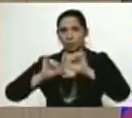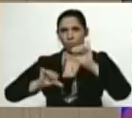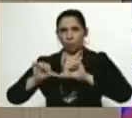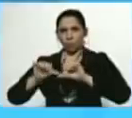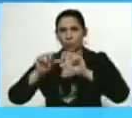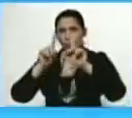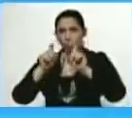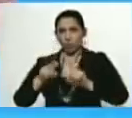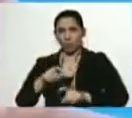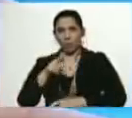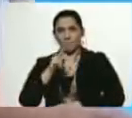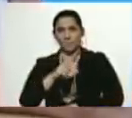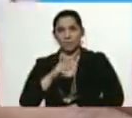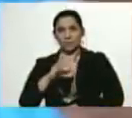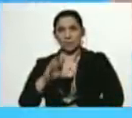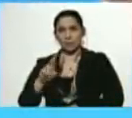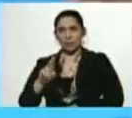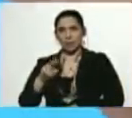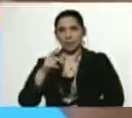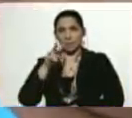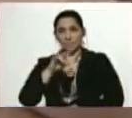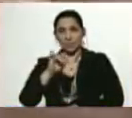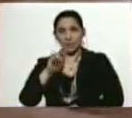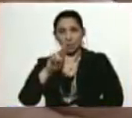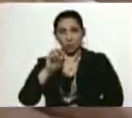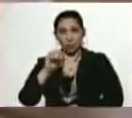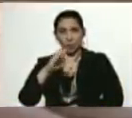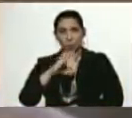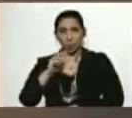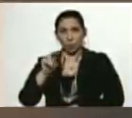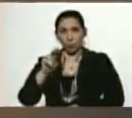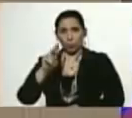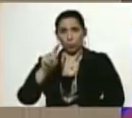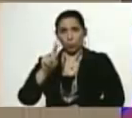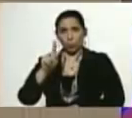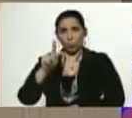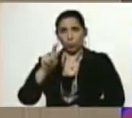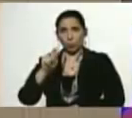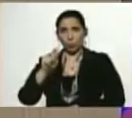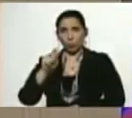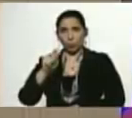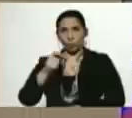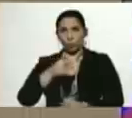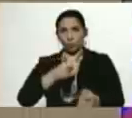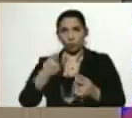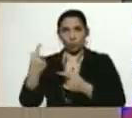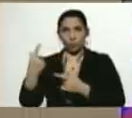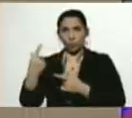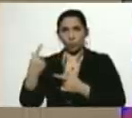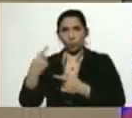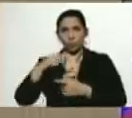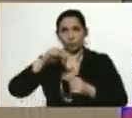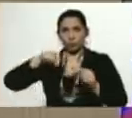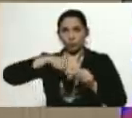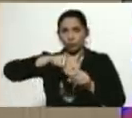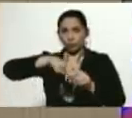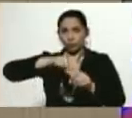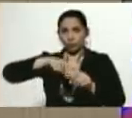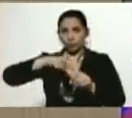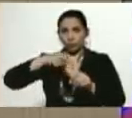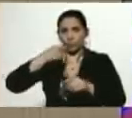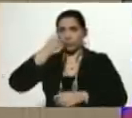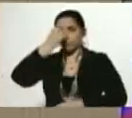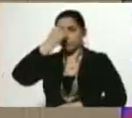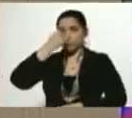el Virocool, el medio de transporte de la muestra, y el hisopo, el